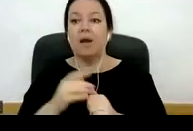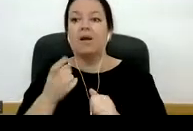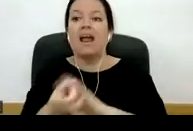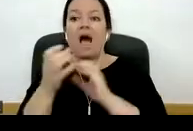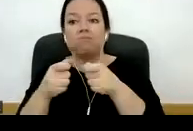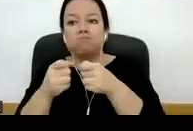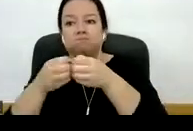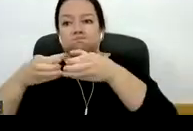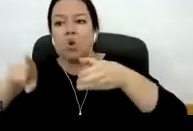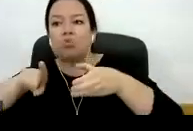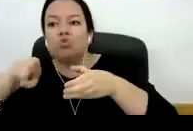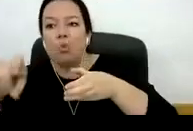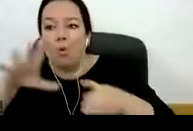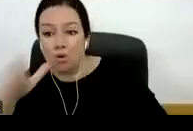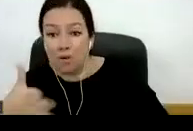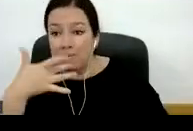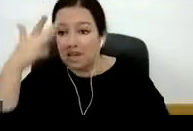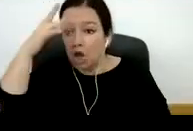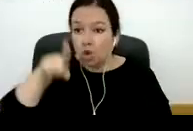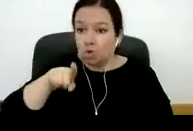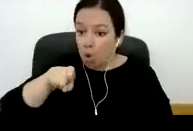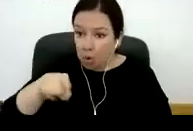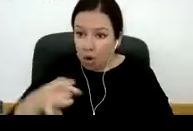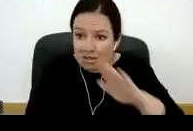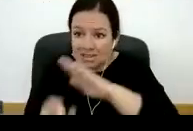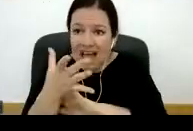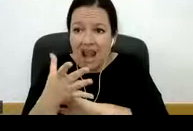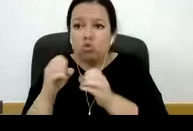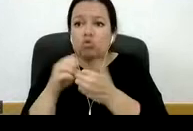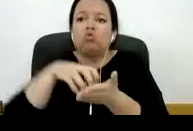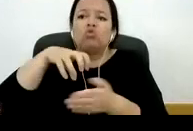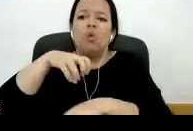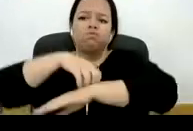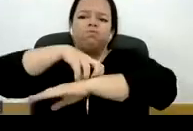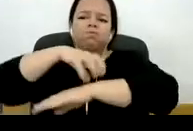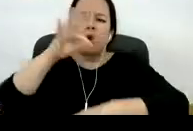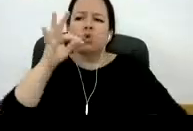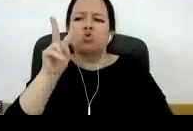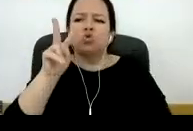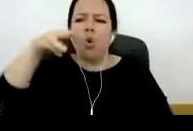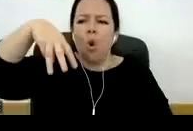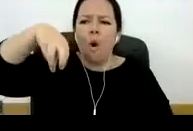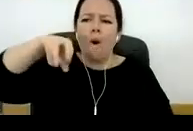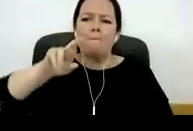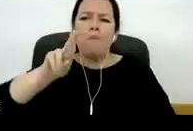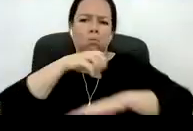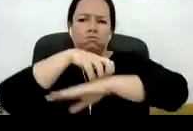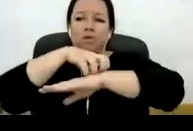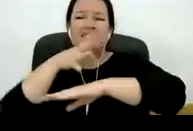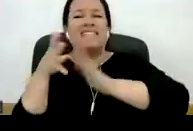que la posibilidad de desarrollar un tumor está en el día a día. Quiero decir, cualquier proceso oxidativo puede generar